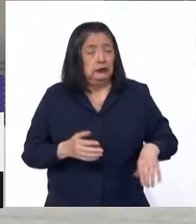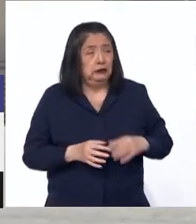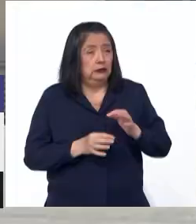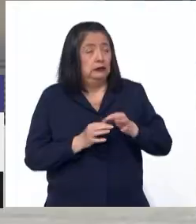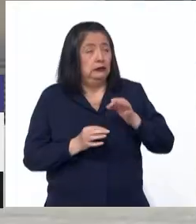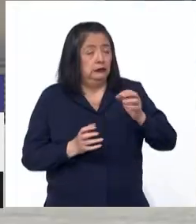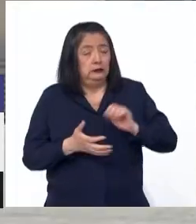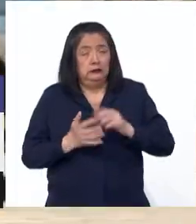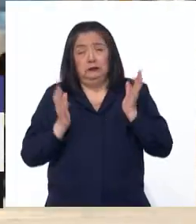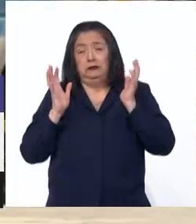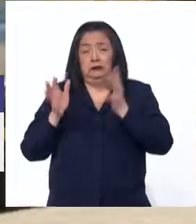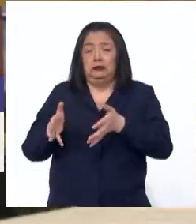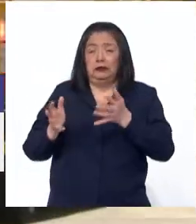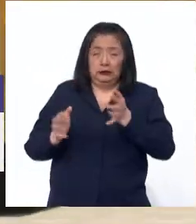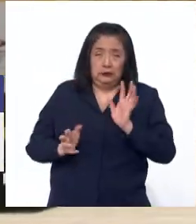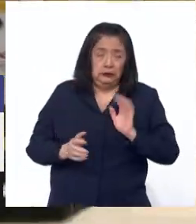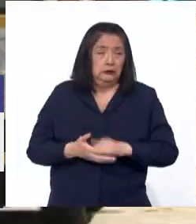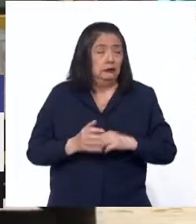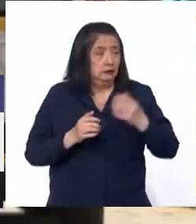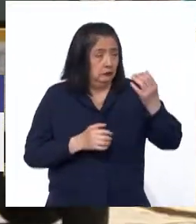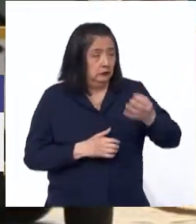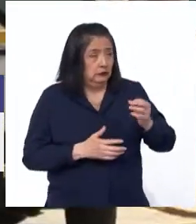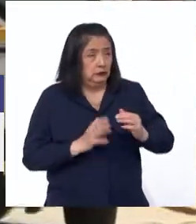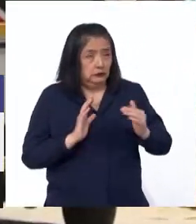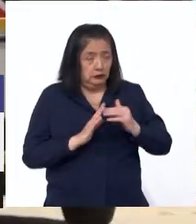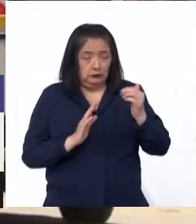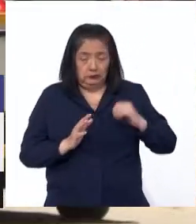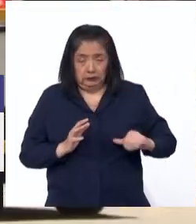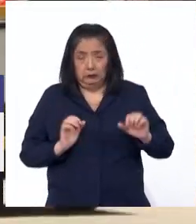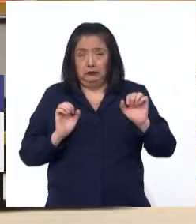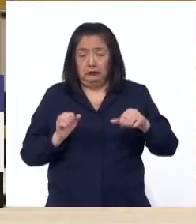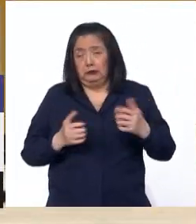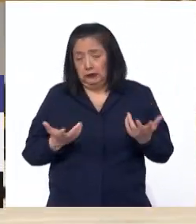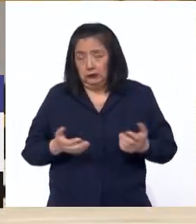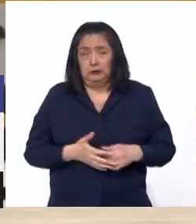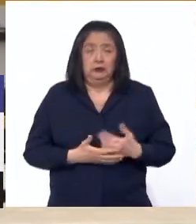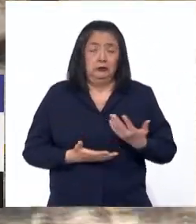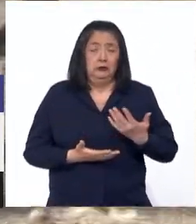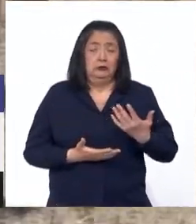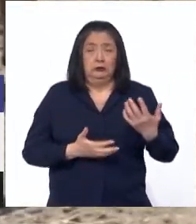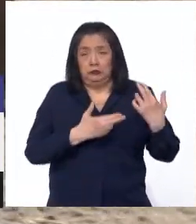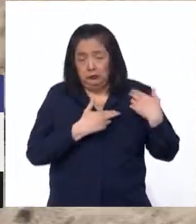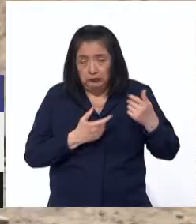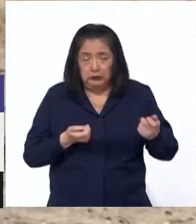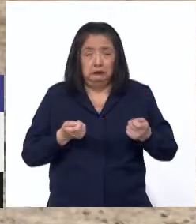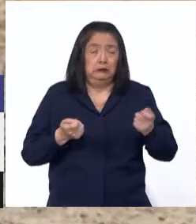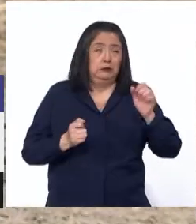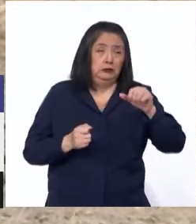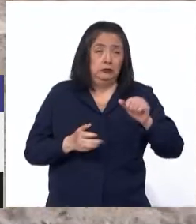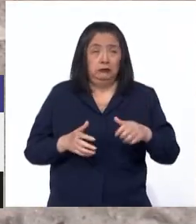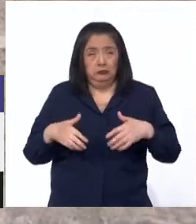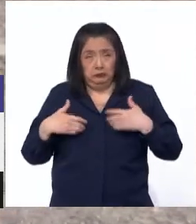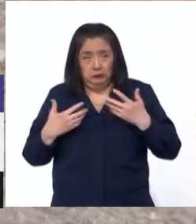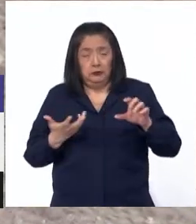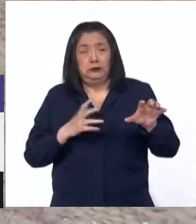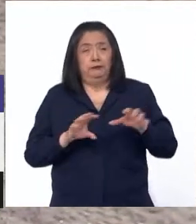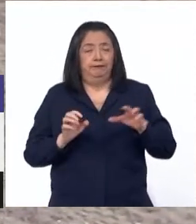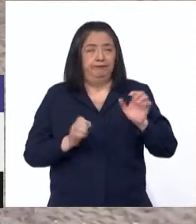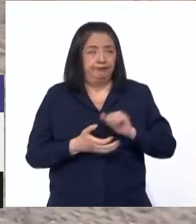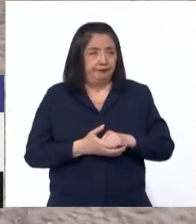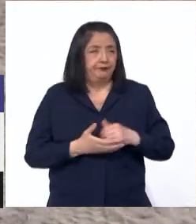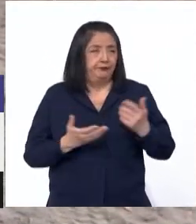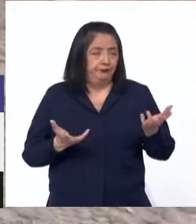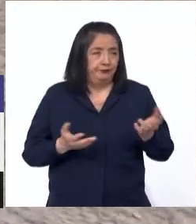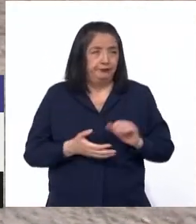transcurso y trayecto del distrito. Si bien es cierto, la municipalidad como ente rector tiene la facultad de poder realizar, ¿no?,